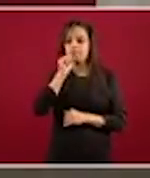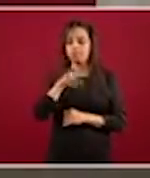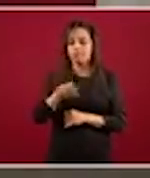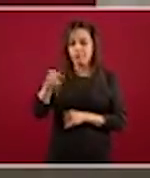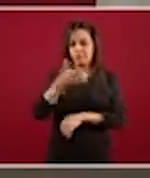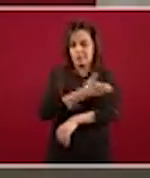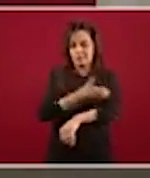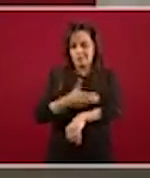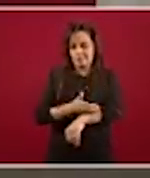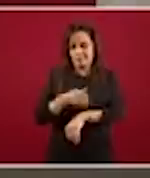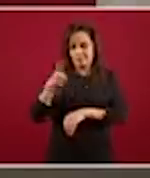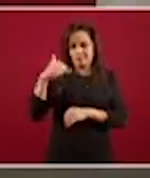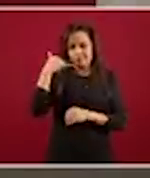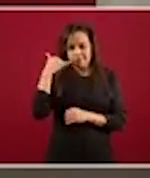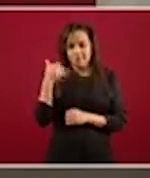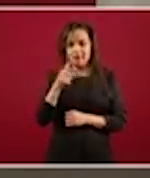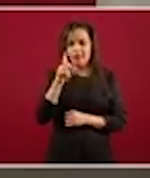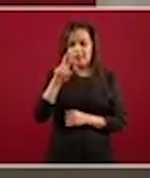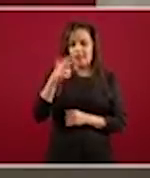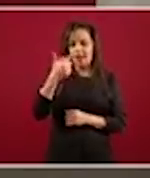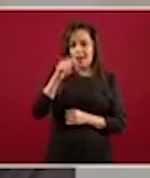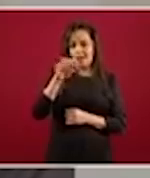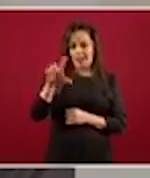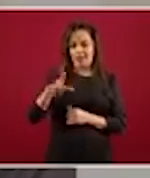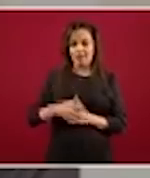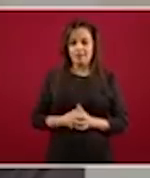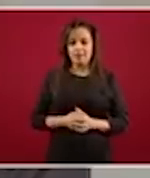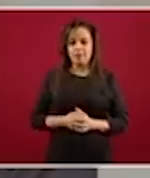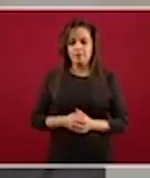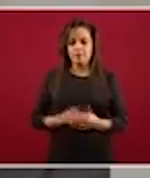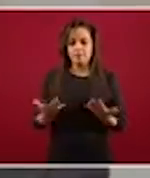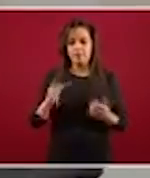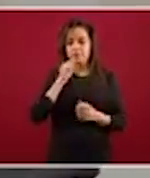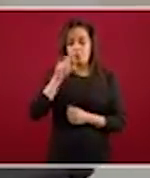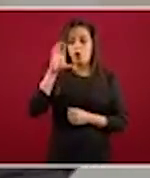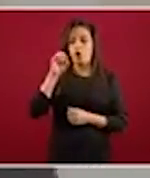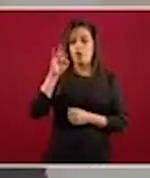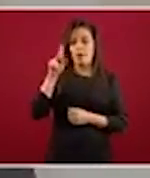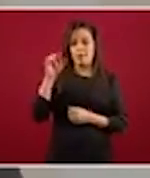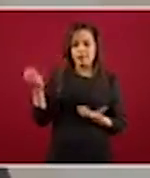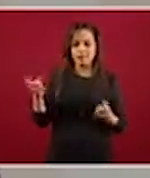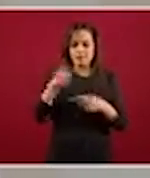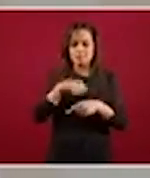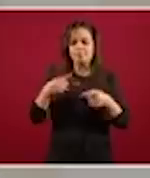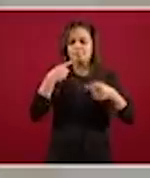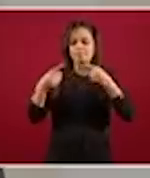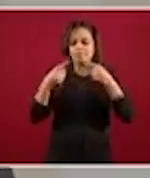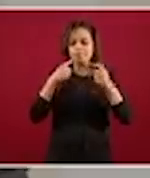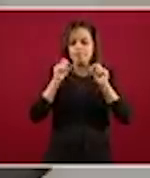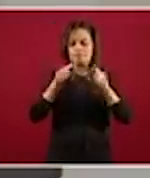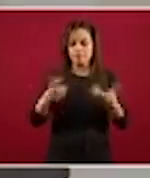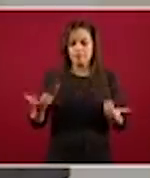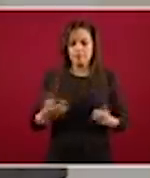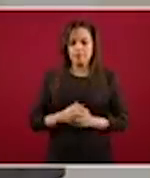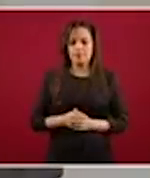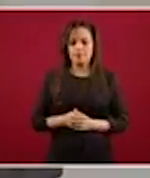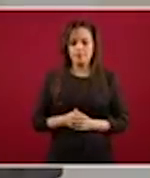el director de COFEPRIS, en fin, ¿por qué? Bueno, además de decir, bueno, ¿qué? A ver, ¿alguien está usando pruebas? ¿Qué pruebas